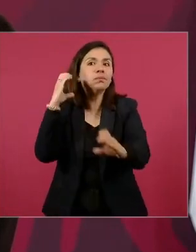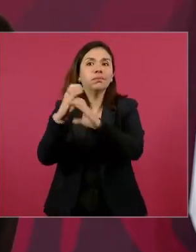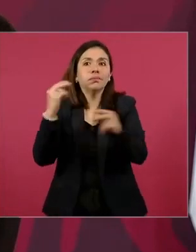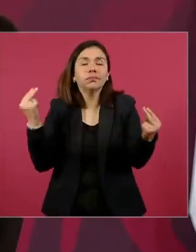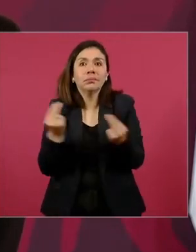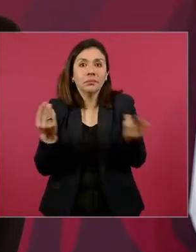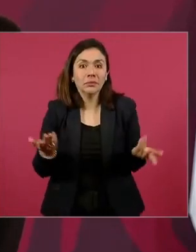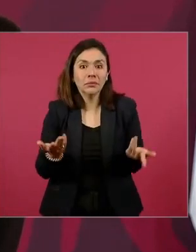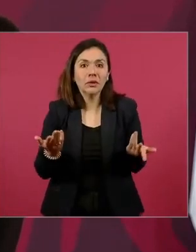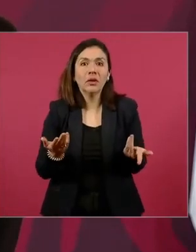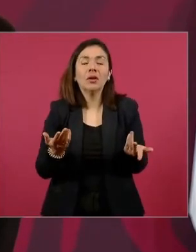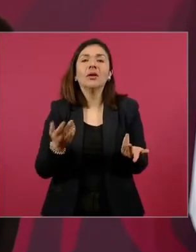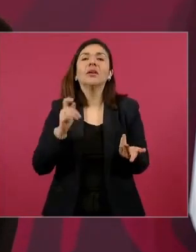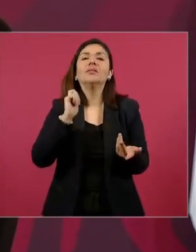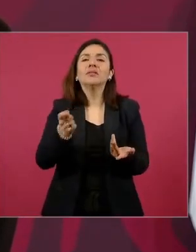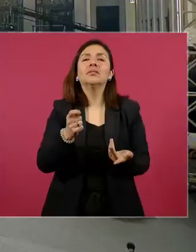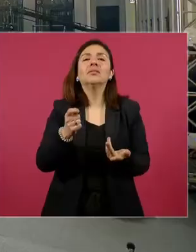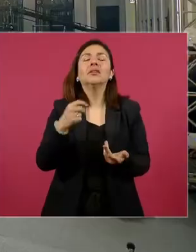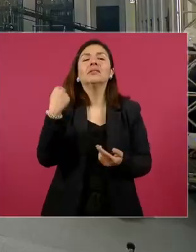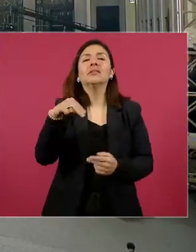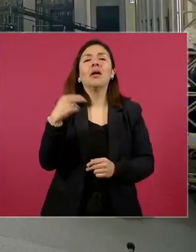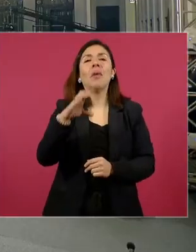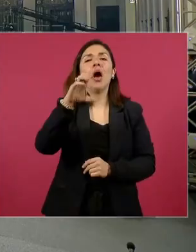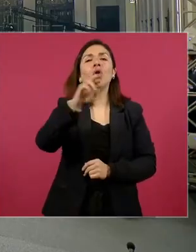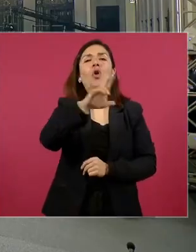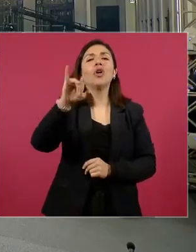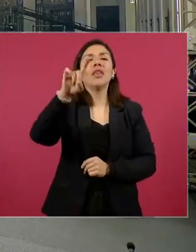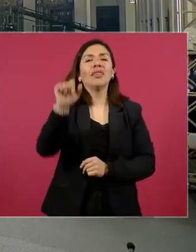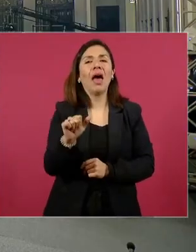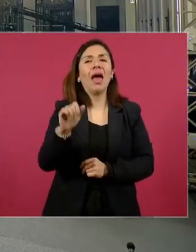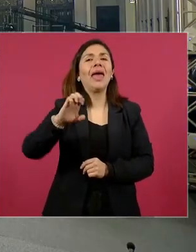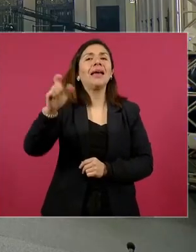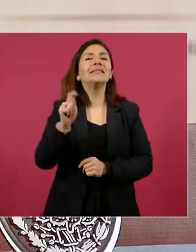¿cómo se llaman? ¿Corridas extras?